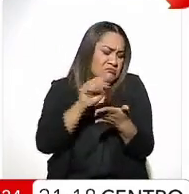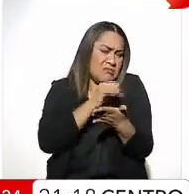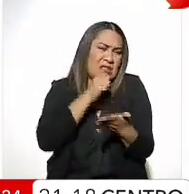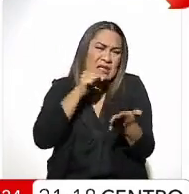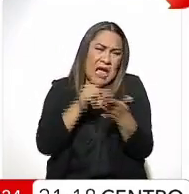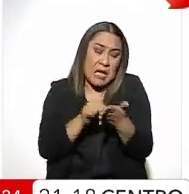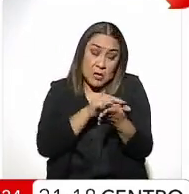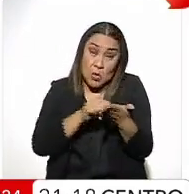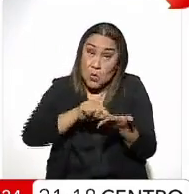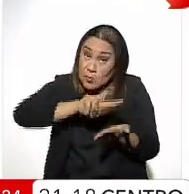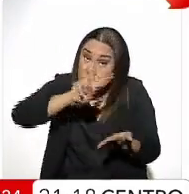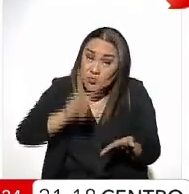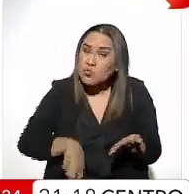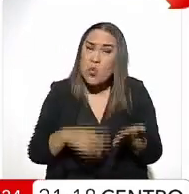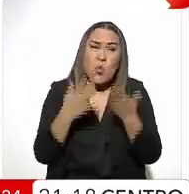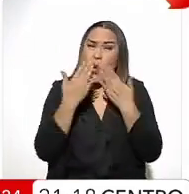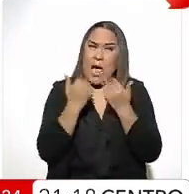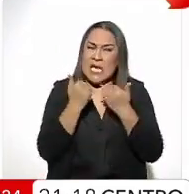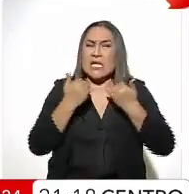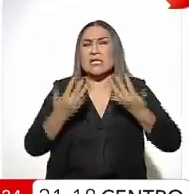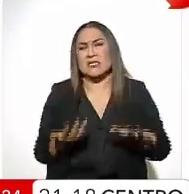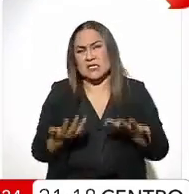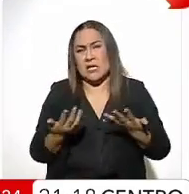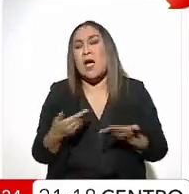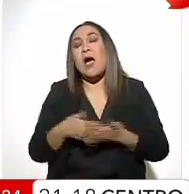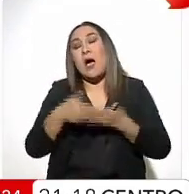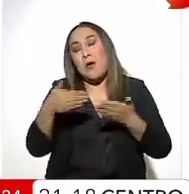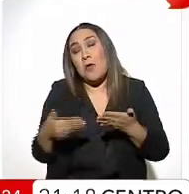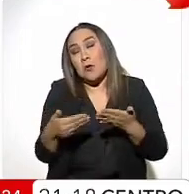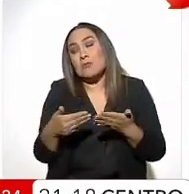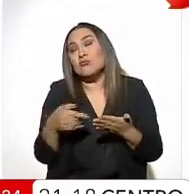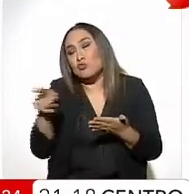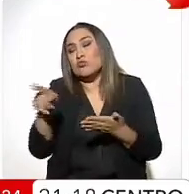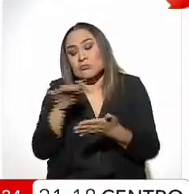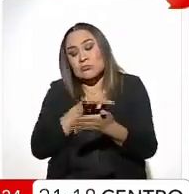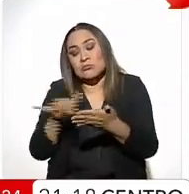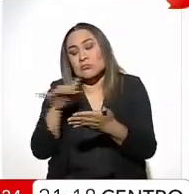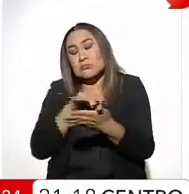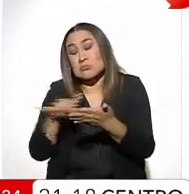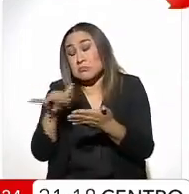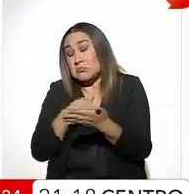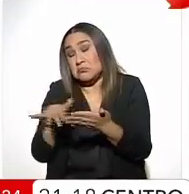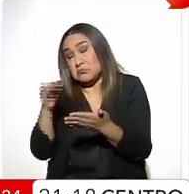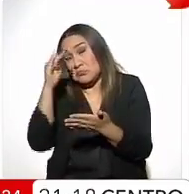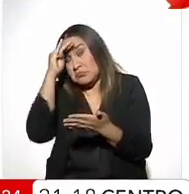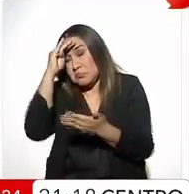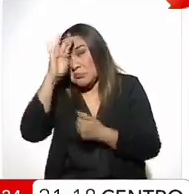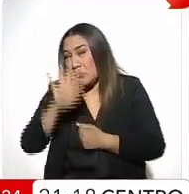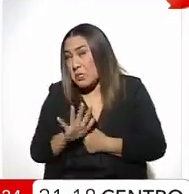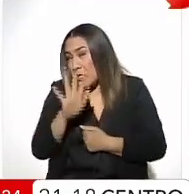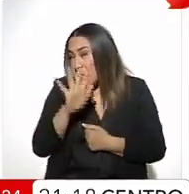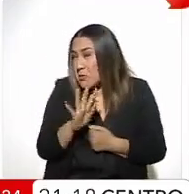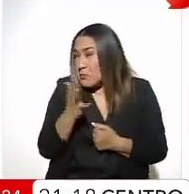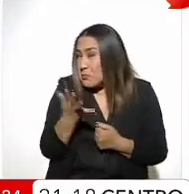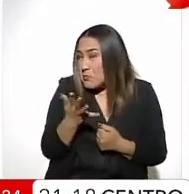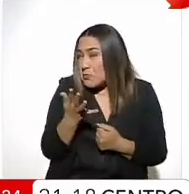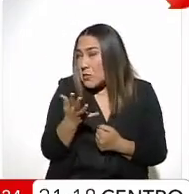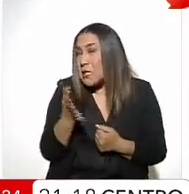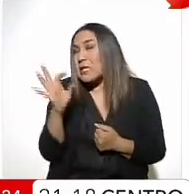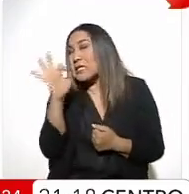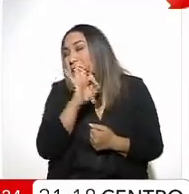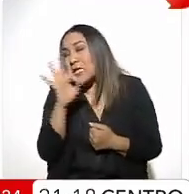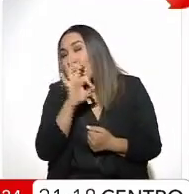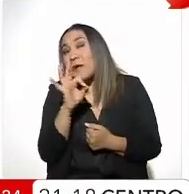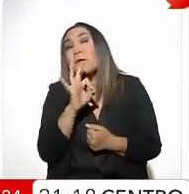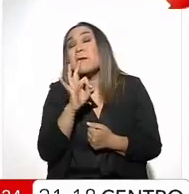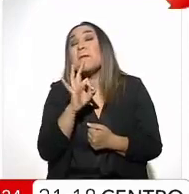de verosimilitud, entonces eso, desde su interpretación, nos regresaría al tema de una probable